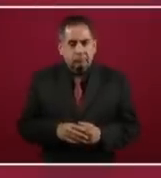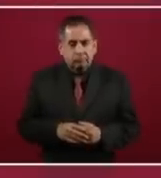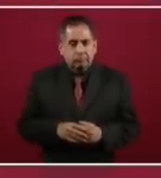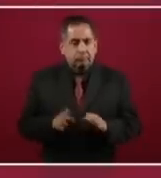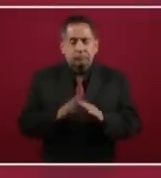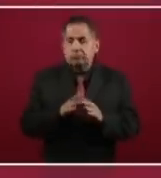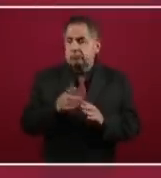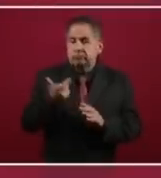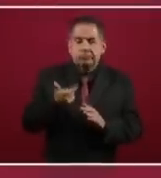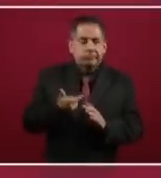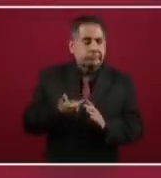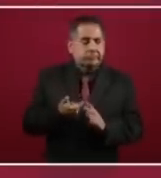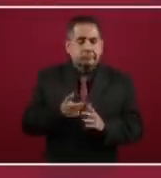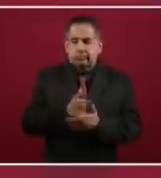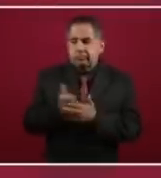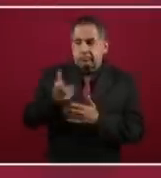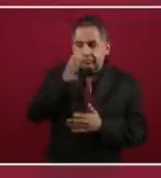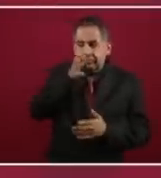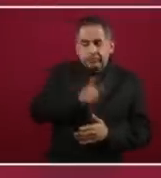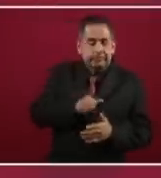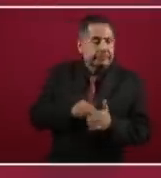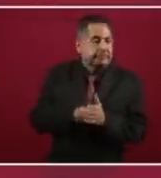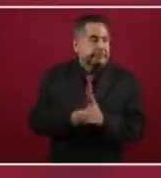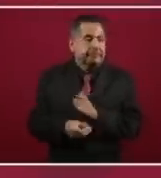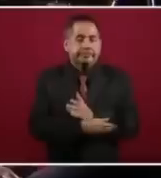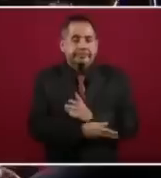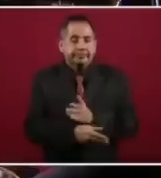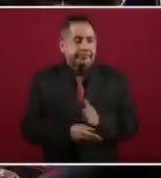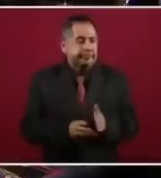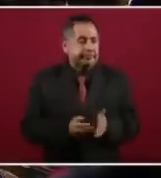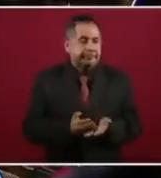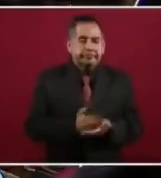evadir los impuestos?